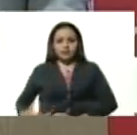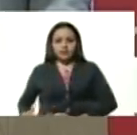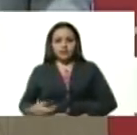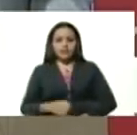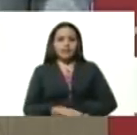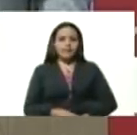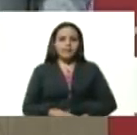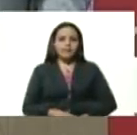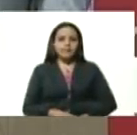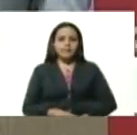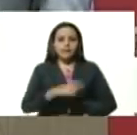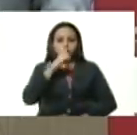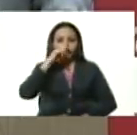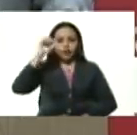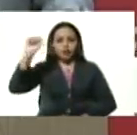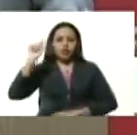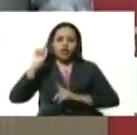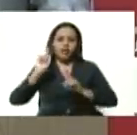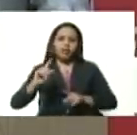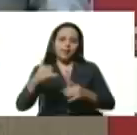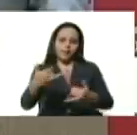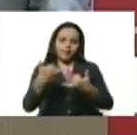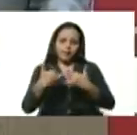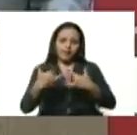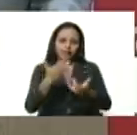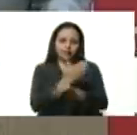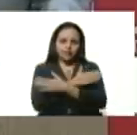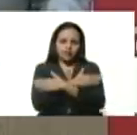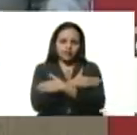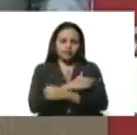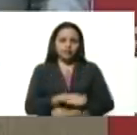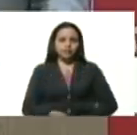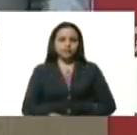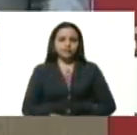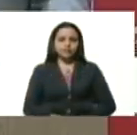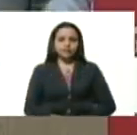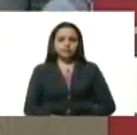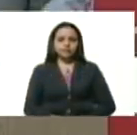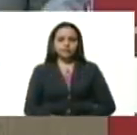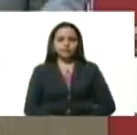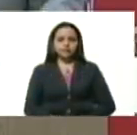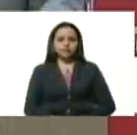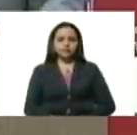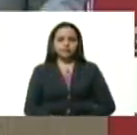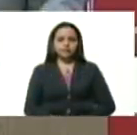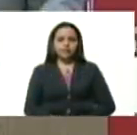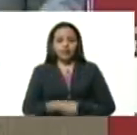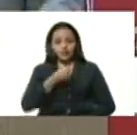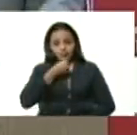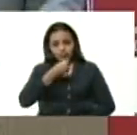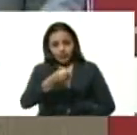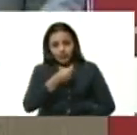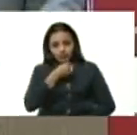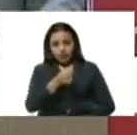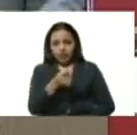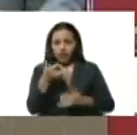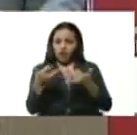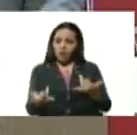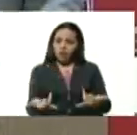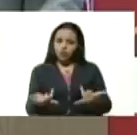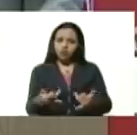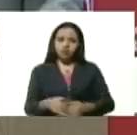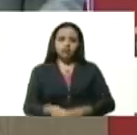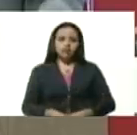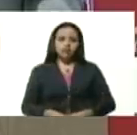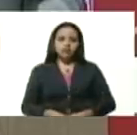Maduro y mío propio en lo personal. Y es de periodismo de lo que vamos a hablar